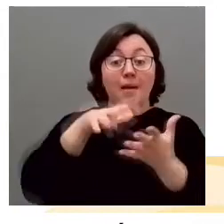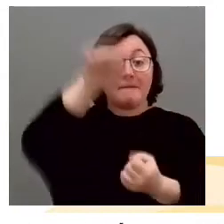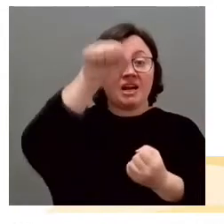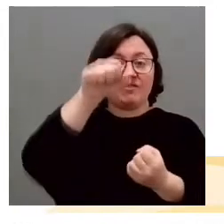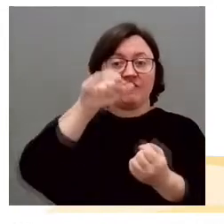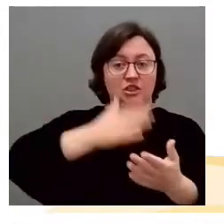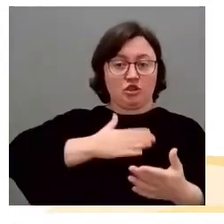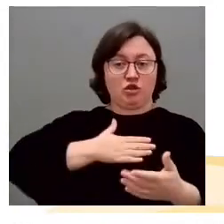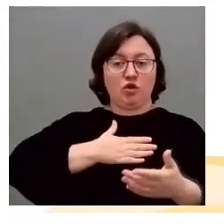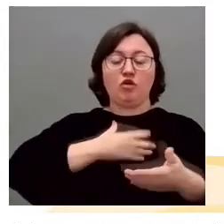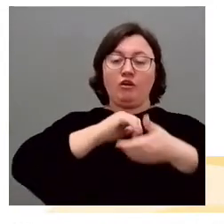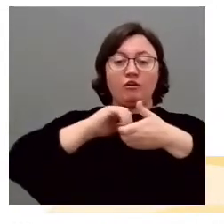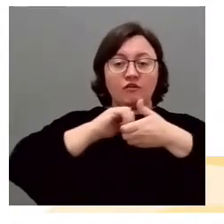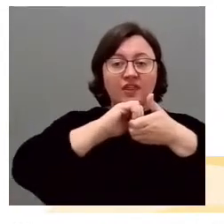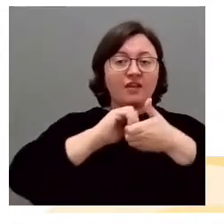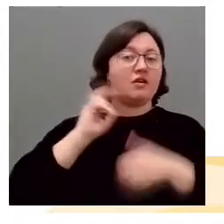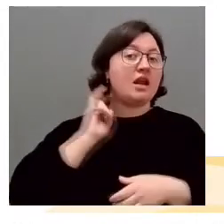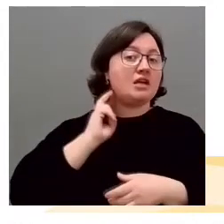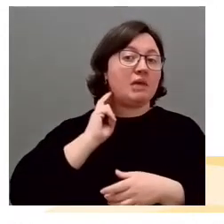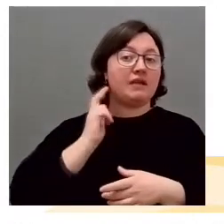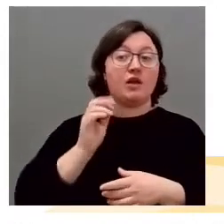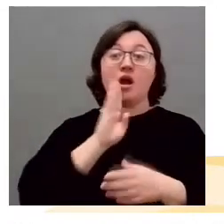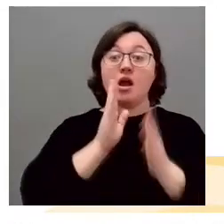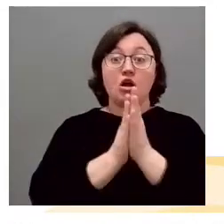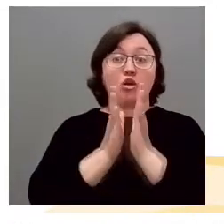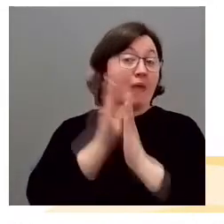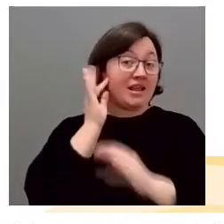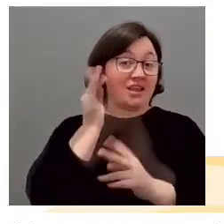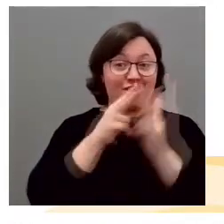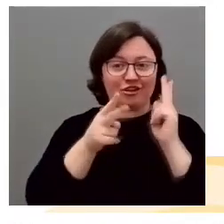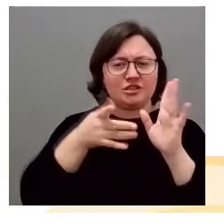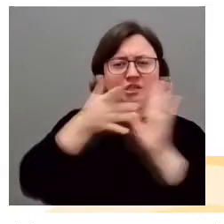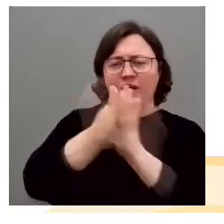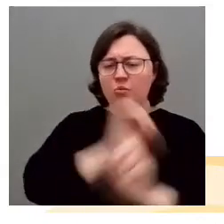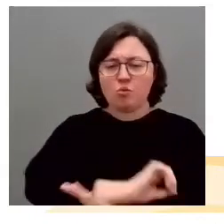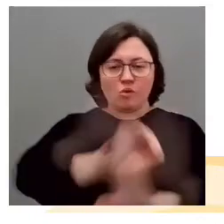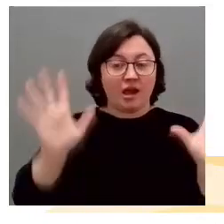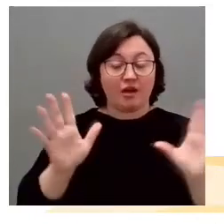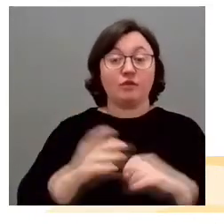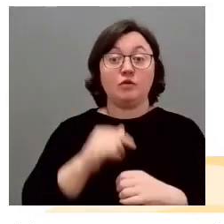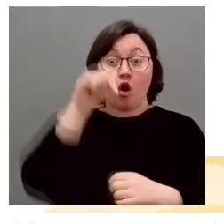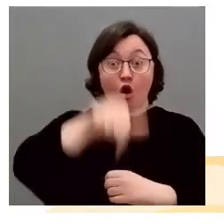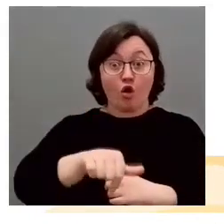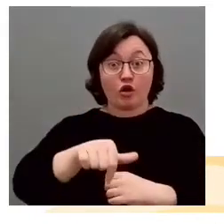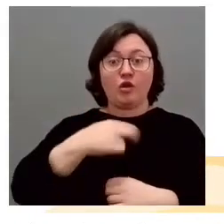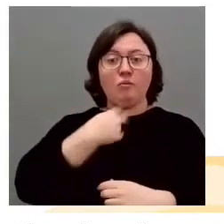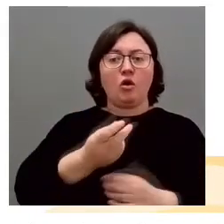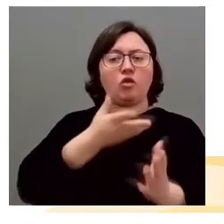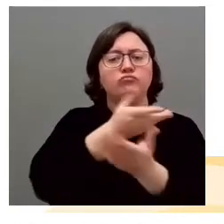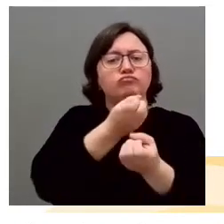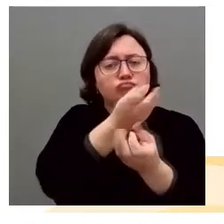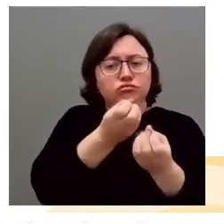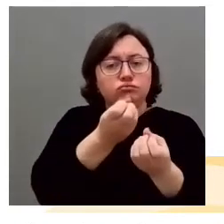manifiesto tienen, lo han comentado muy bien las chicas. Todo lo que yo creo que hoy estamos diciendo y